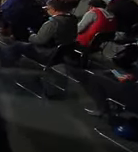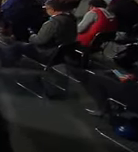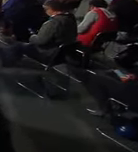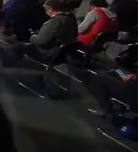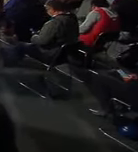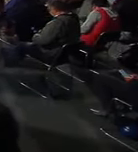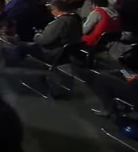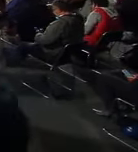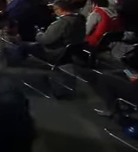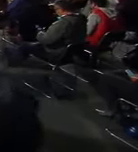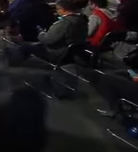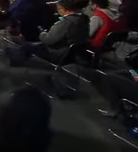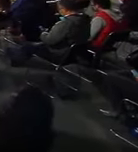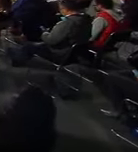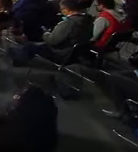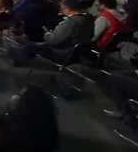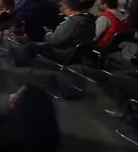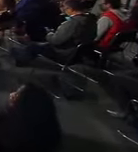tarde.